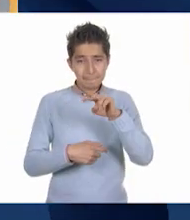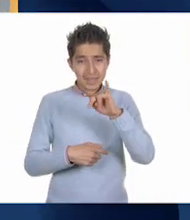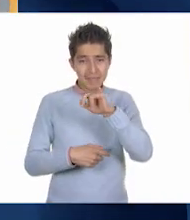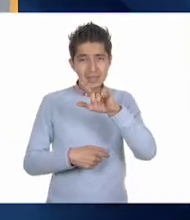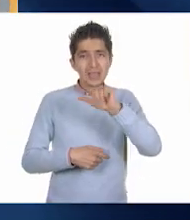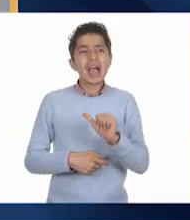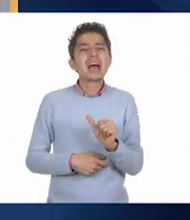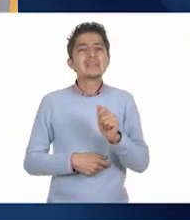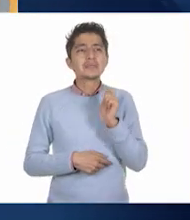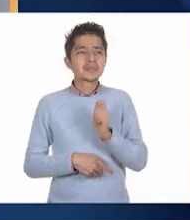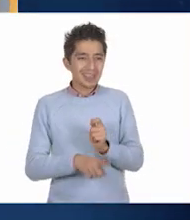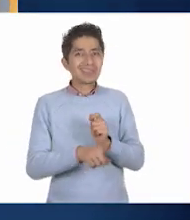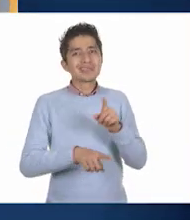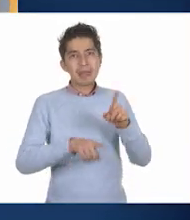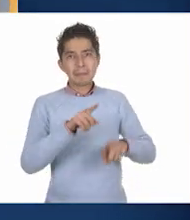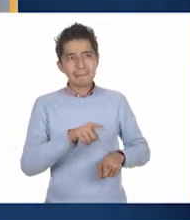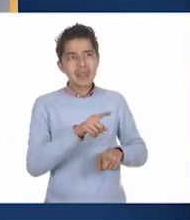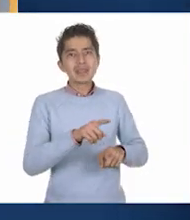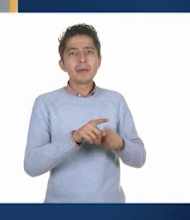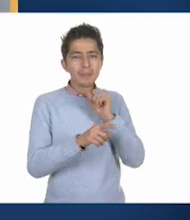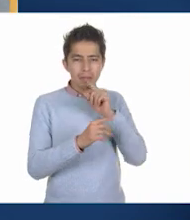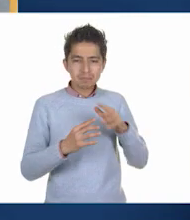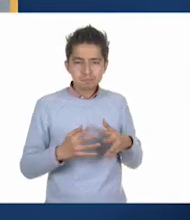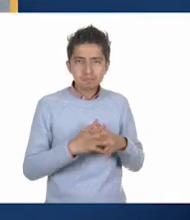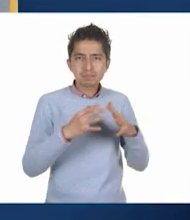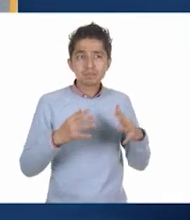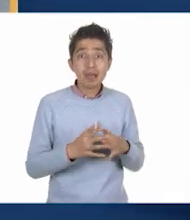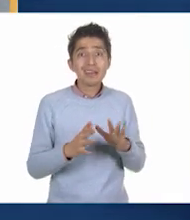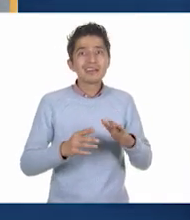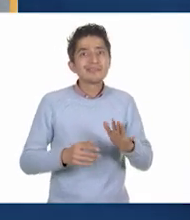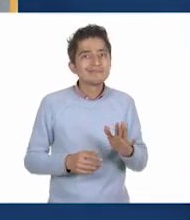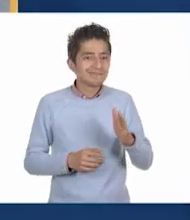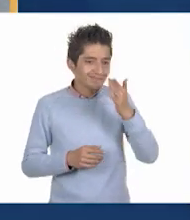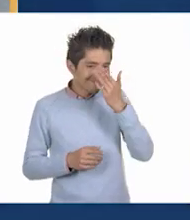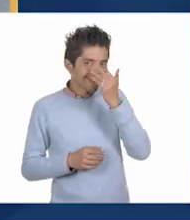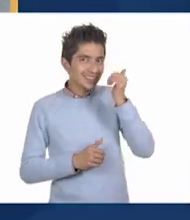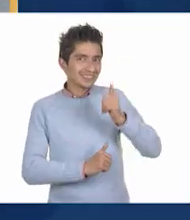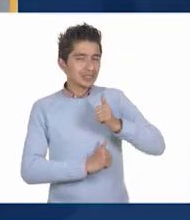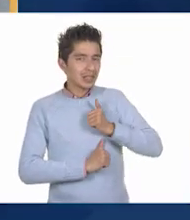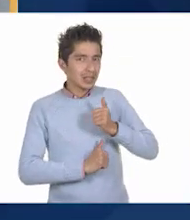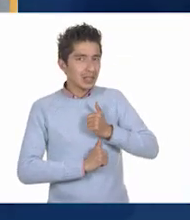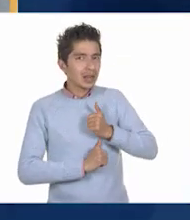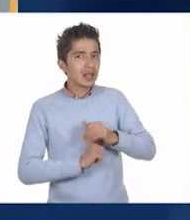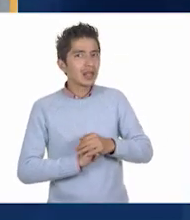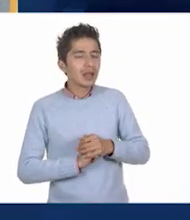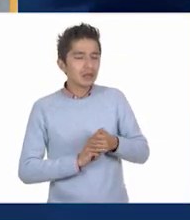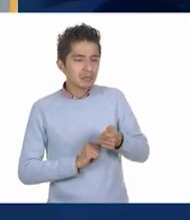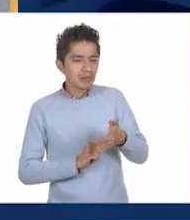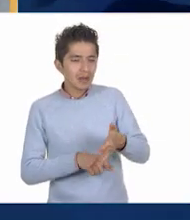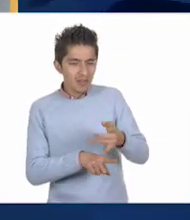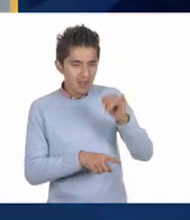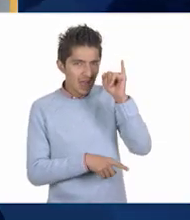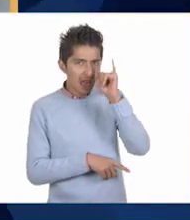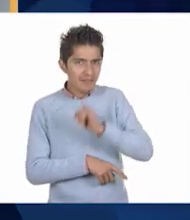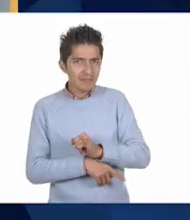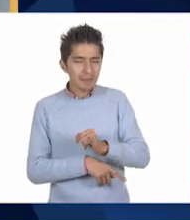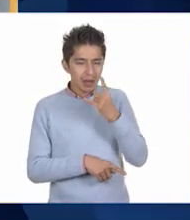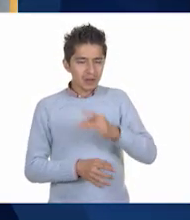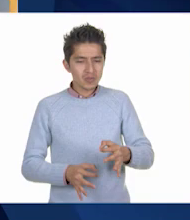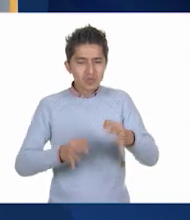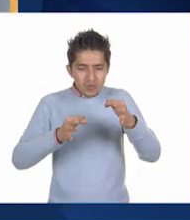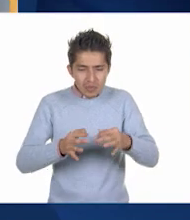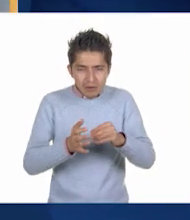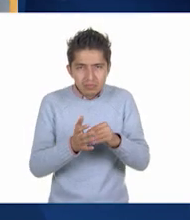la gavilla y hasta el batallón y quién sabe si el ejército, le nombra un jefe para afianzar el velo